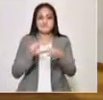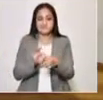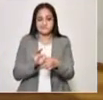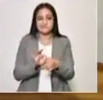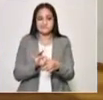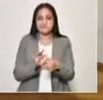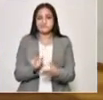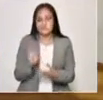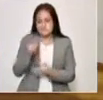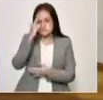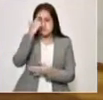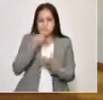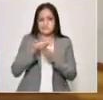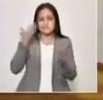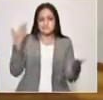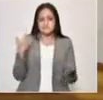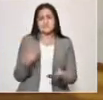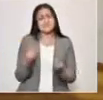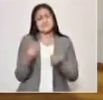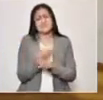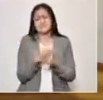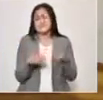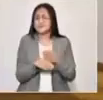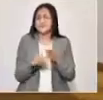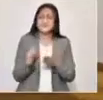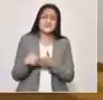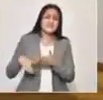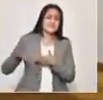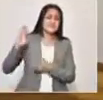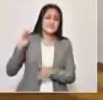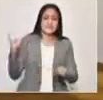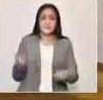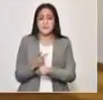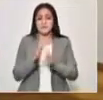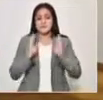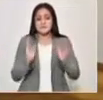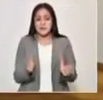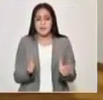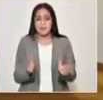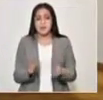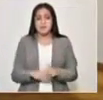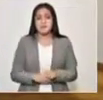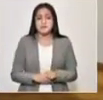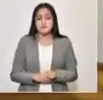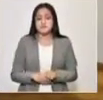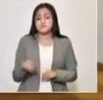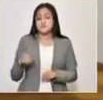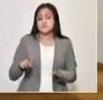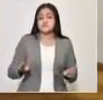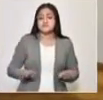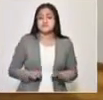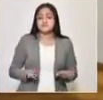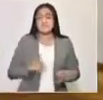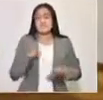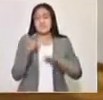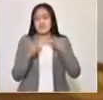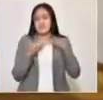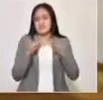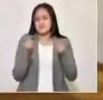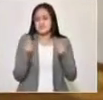¿Sí? Y hay muchas cosas. Y ya el comportamiento escandaloso,